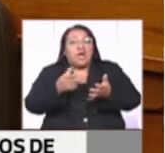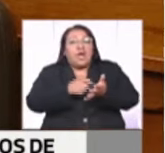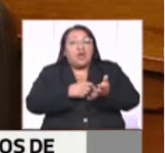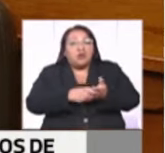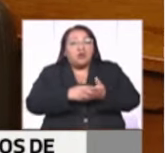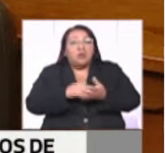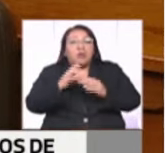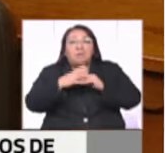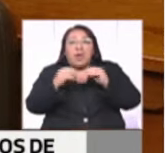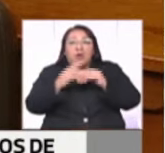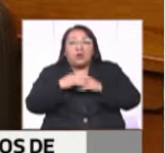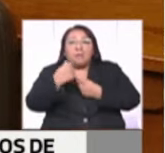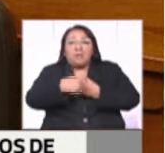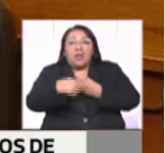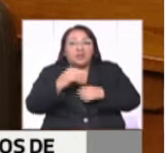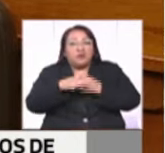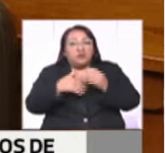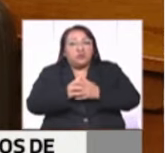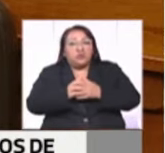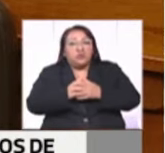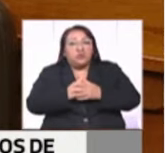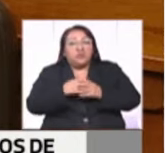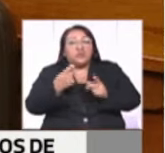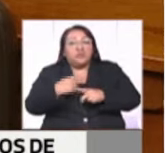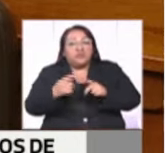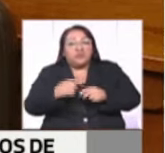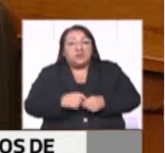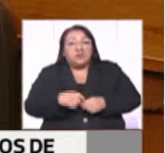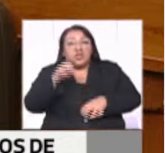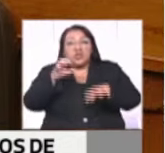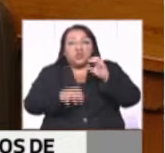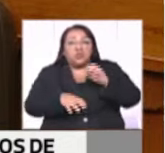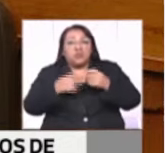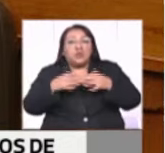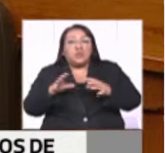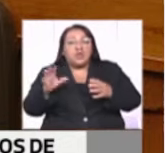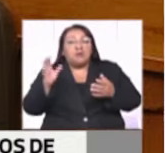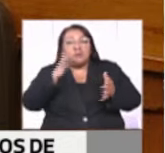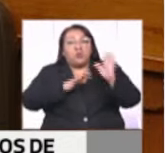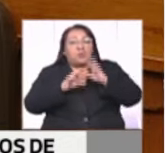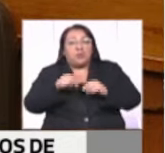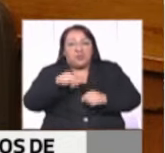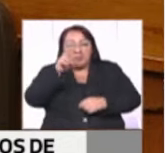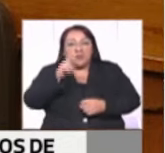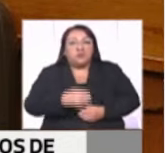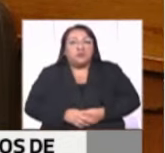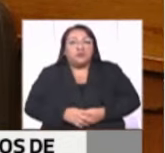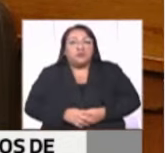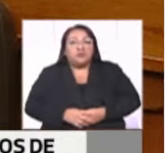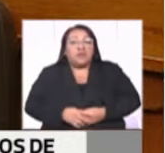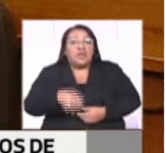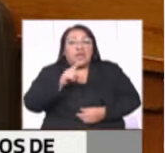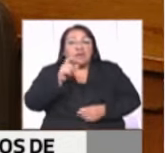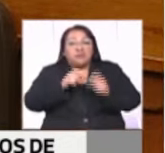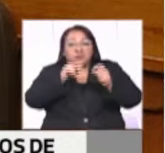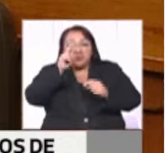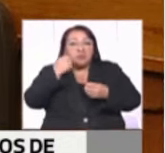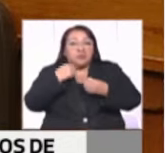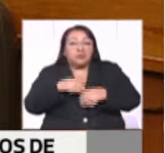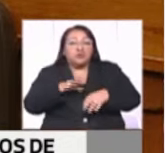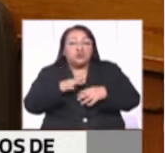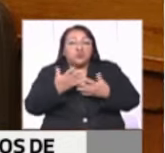algodón, mango, plátano, producto de las torrenciales lluvias que azotó al país, en cada peruano que perdió